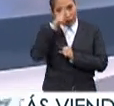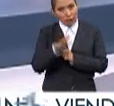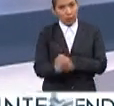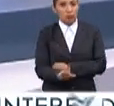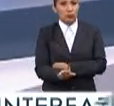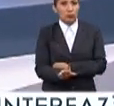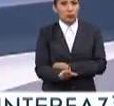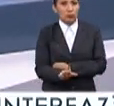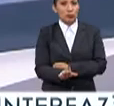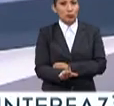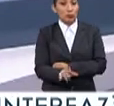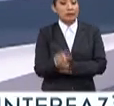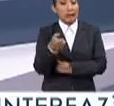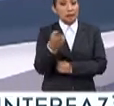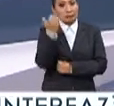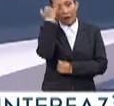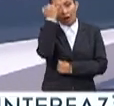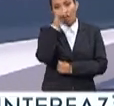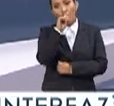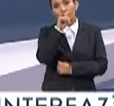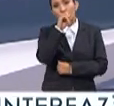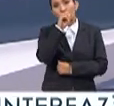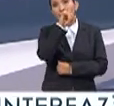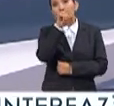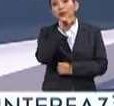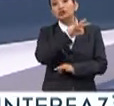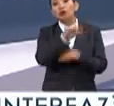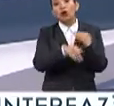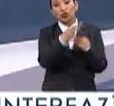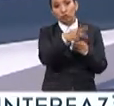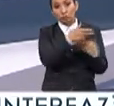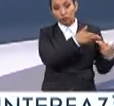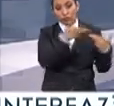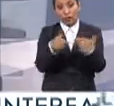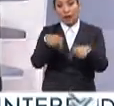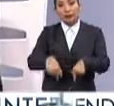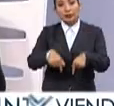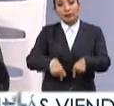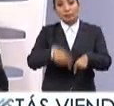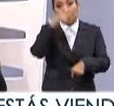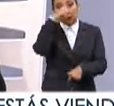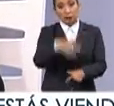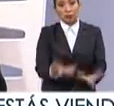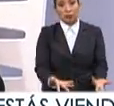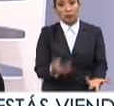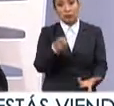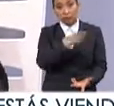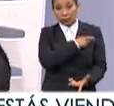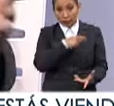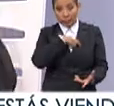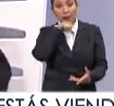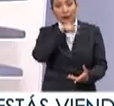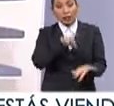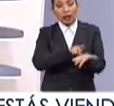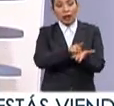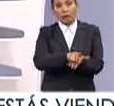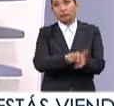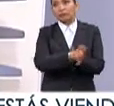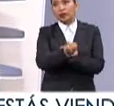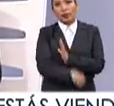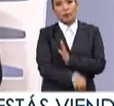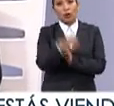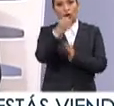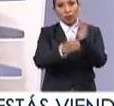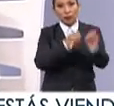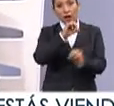realmente es esa esfera la idea de otra grupal de gracia que dará todo su legado aquí y eso tiene que ver también con derechos por ejemplo de